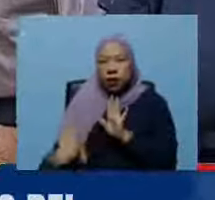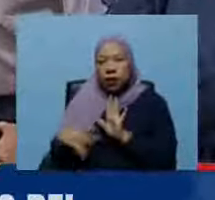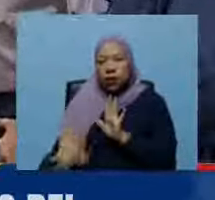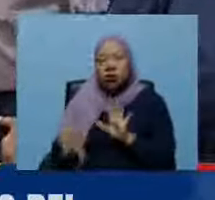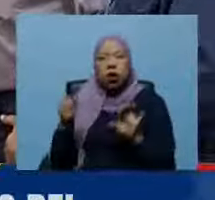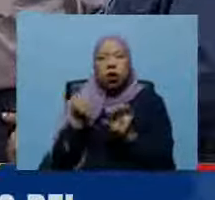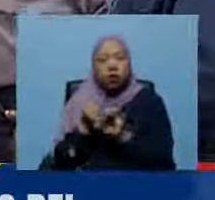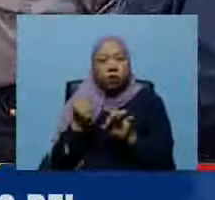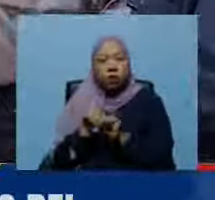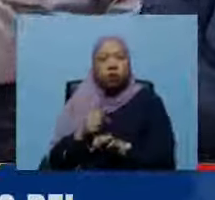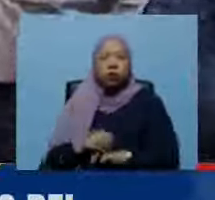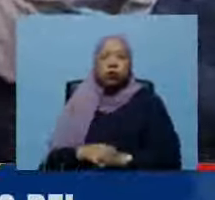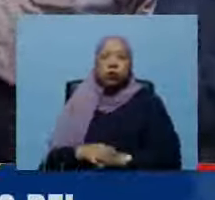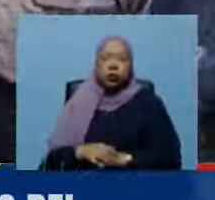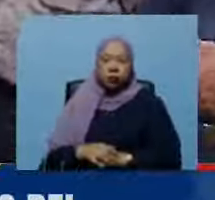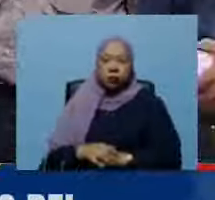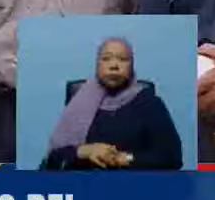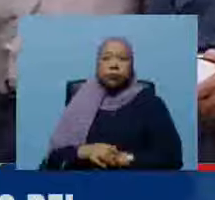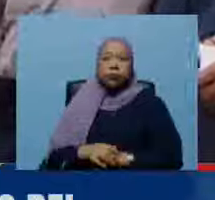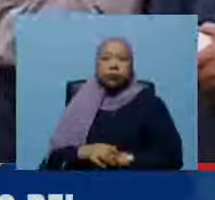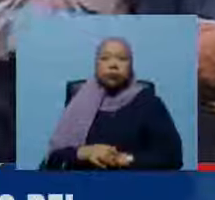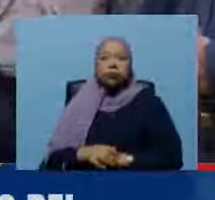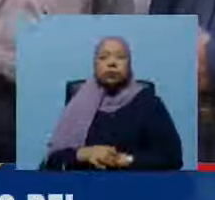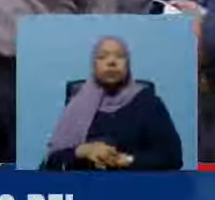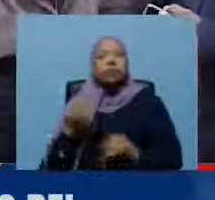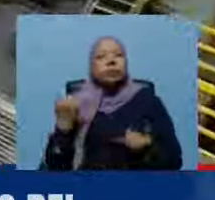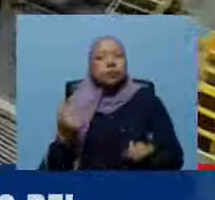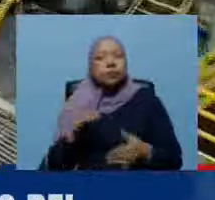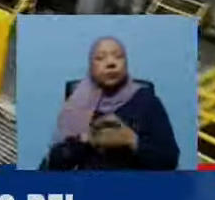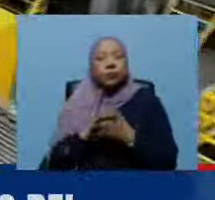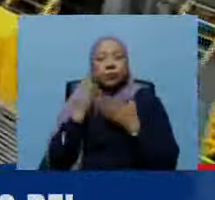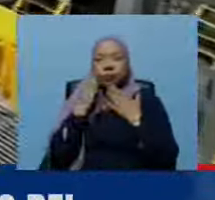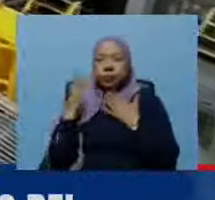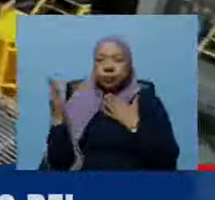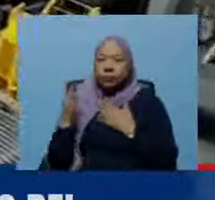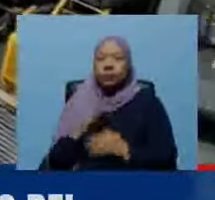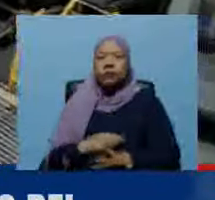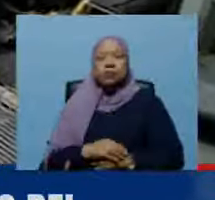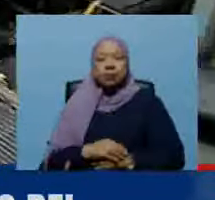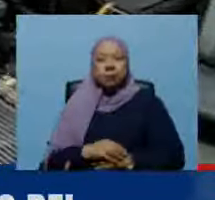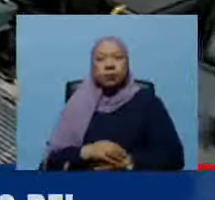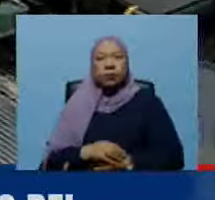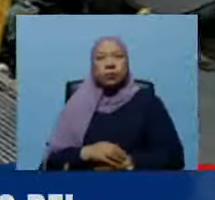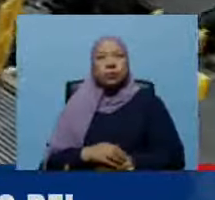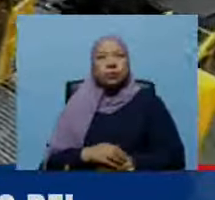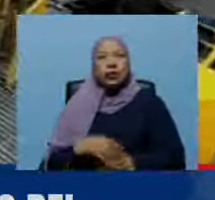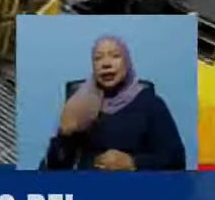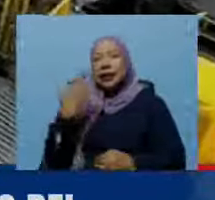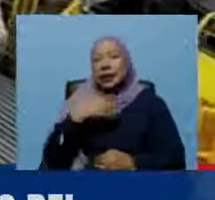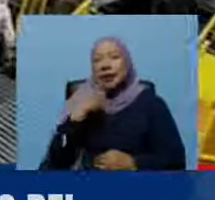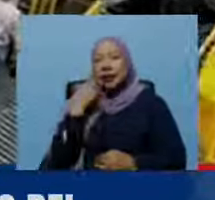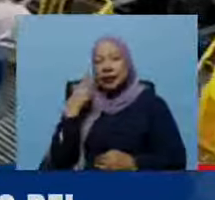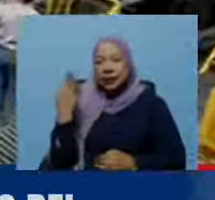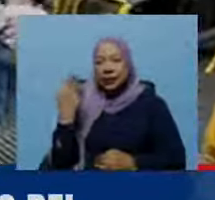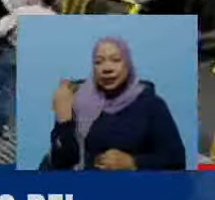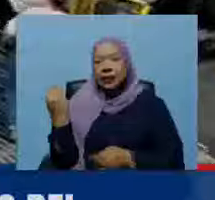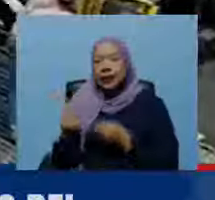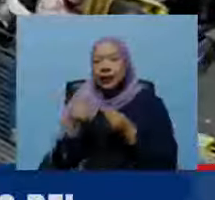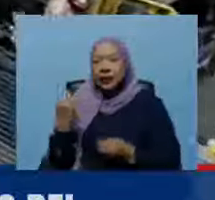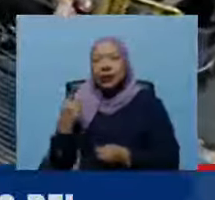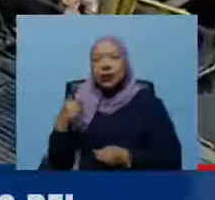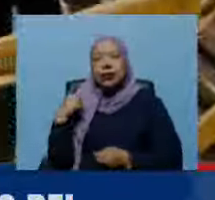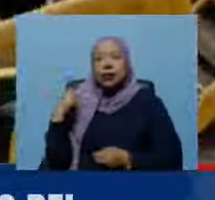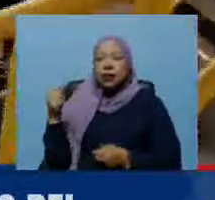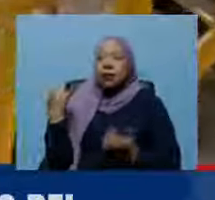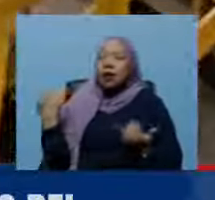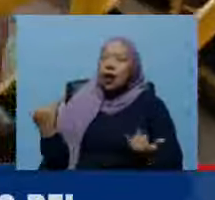de los trabajadores. Bueno, vamos hasta el puesto de mando, camarada. Ramón, cómete el melón, Ramón. ¿Qué me dice? ¿Para dónde